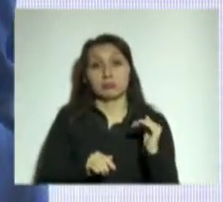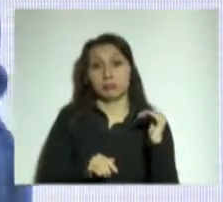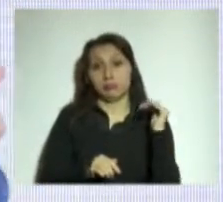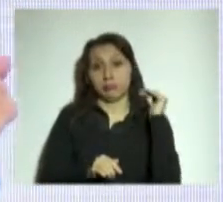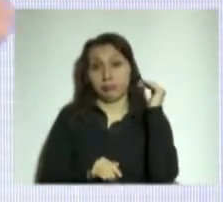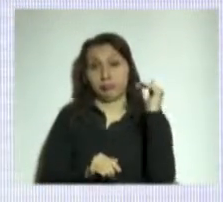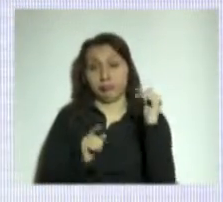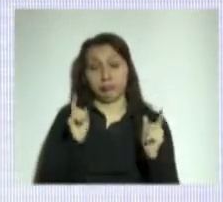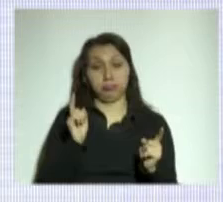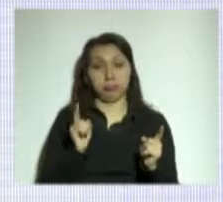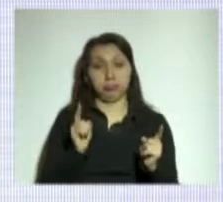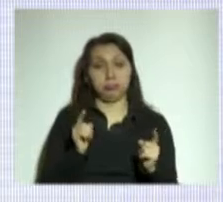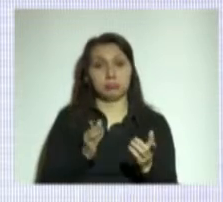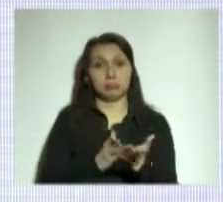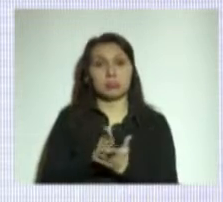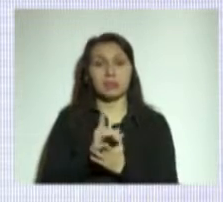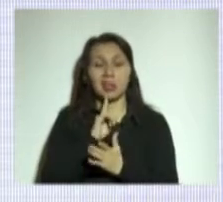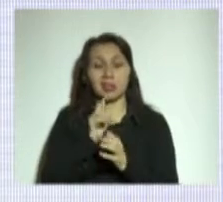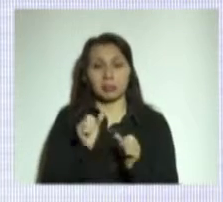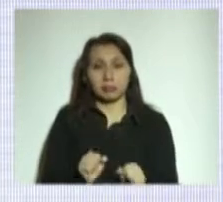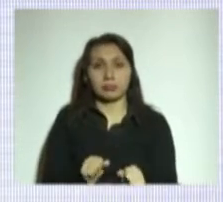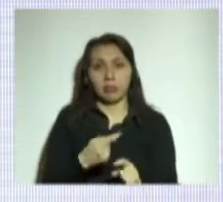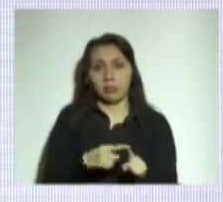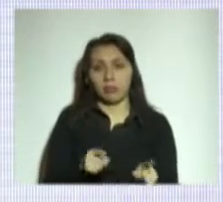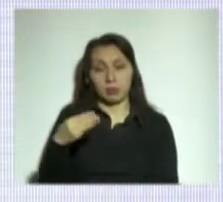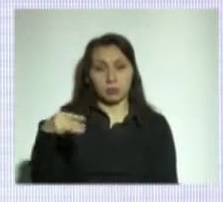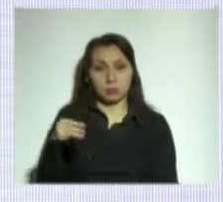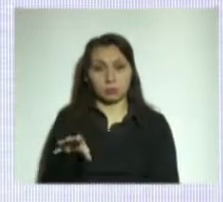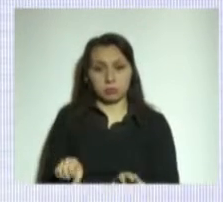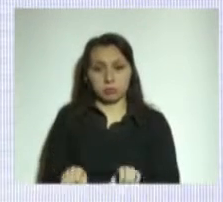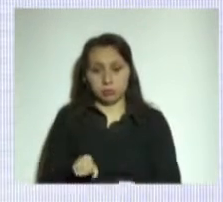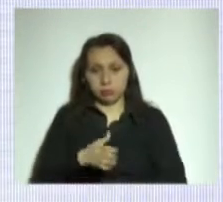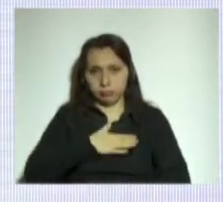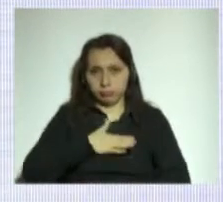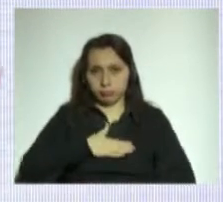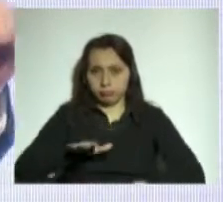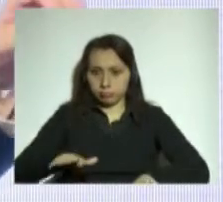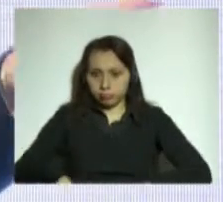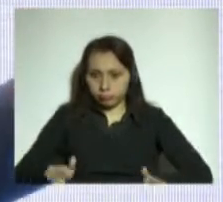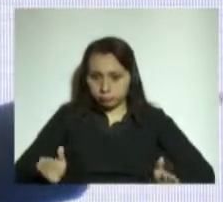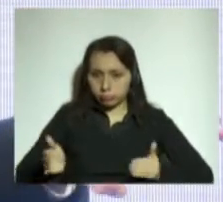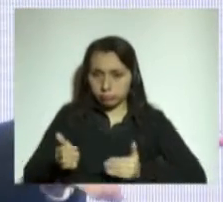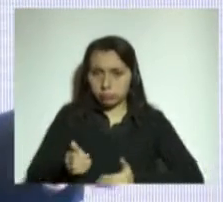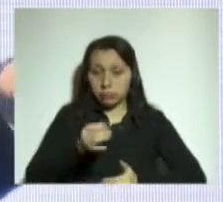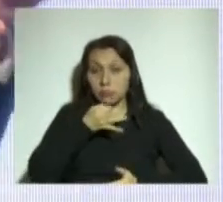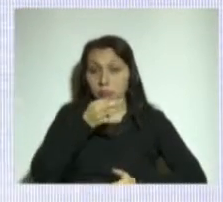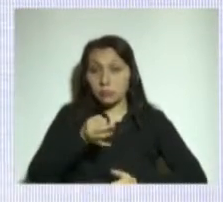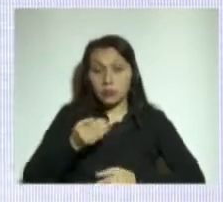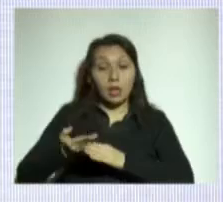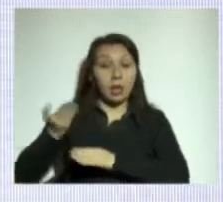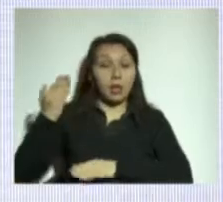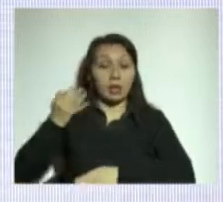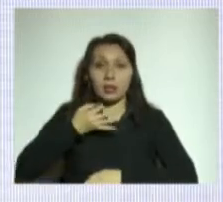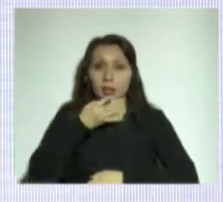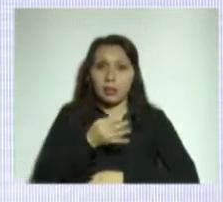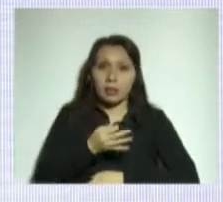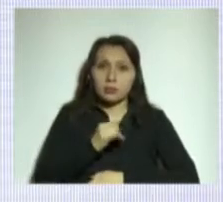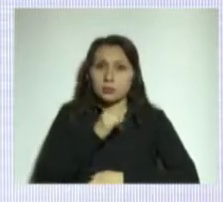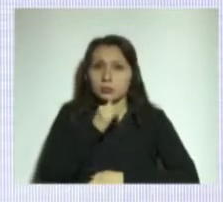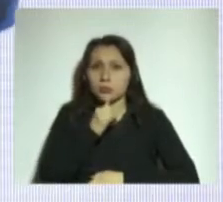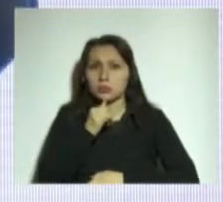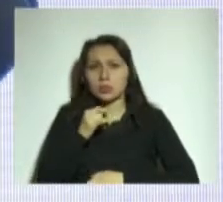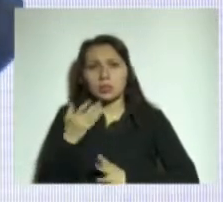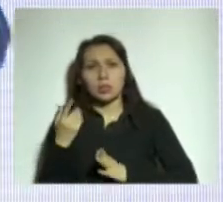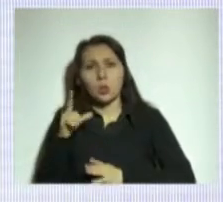soberanía reside en los diferentes municipios. Y como decía un interviniente anterior, no sé si era Luis Eduardo